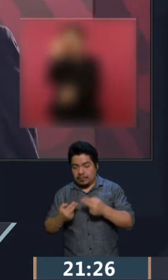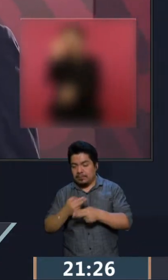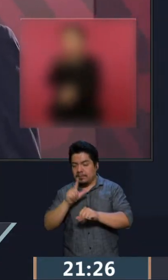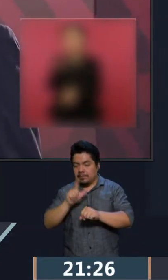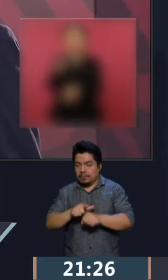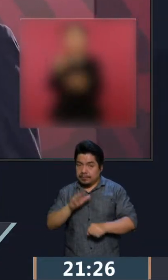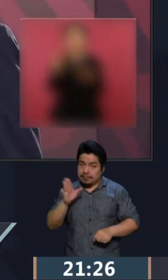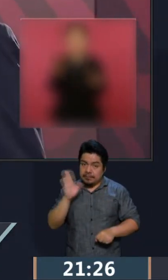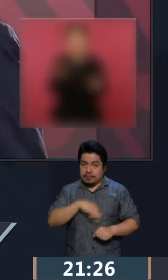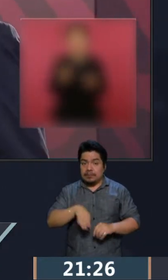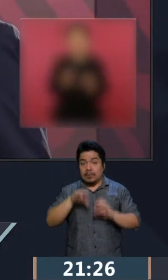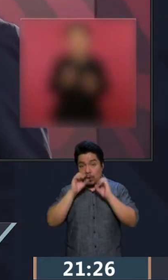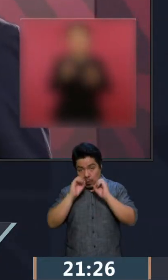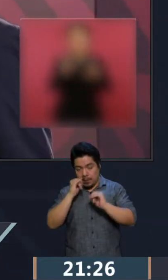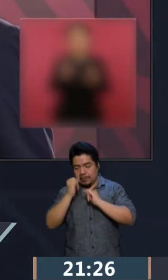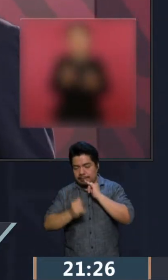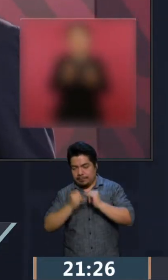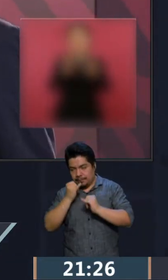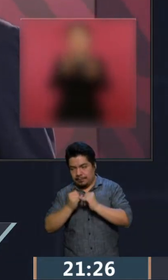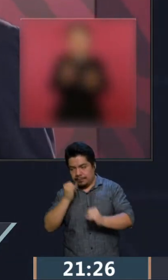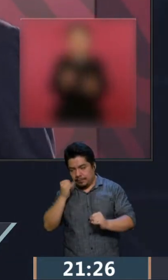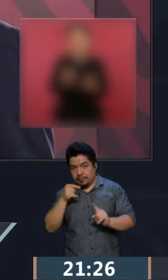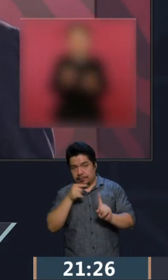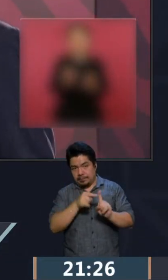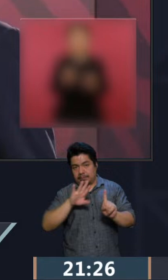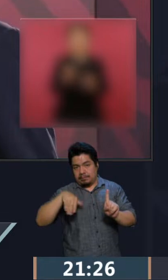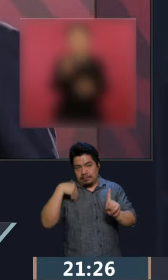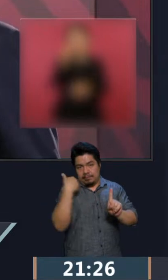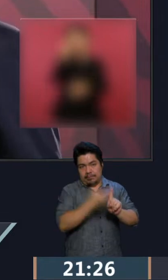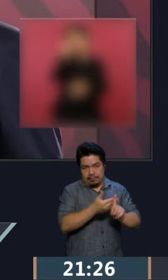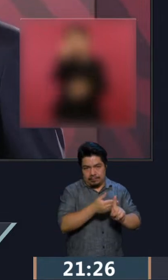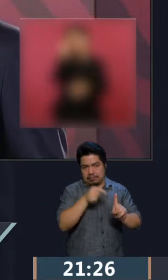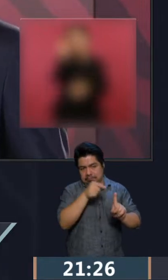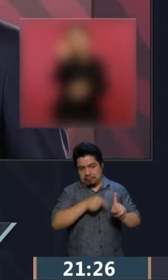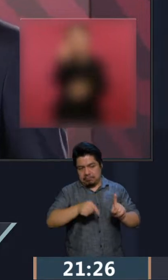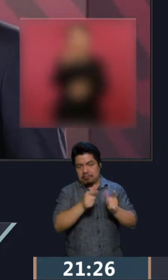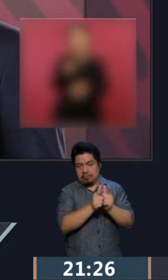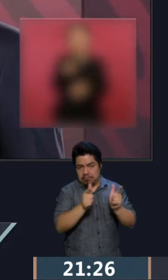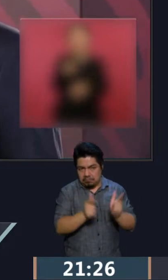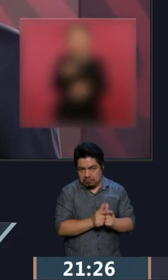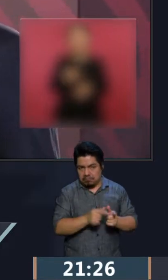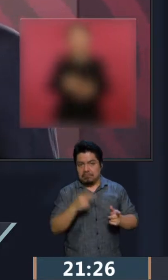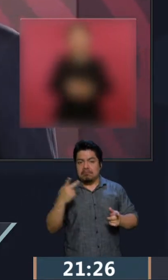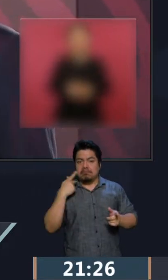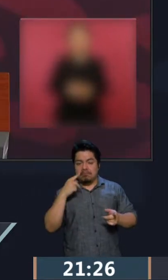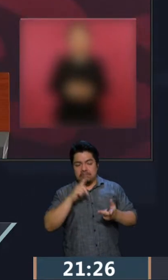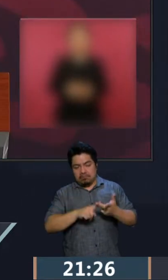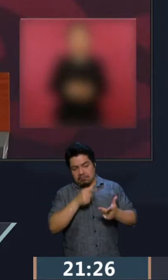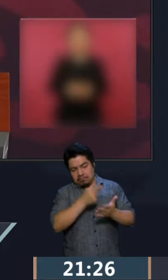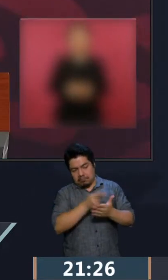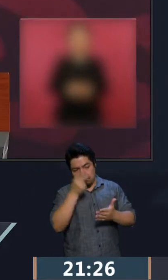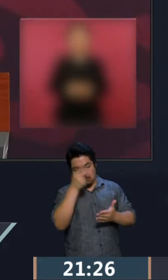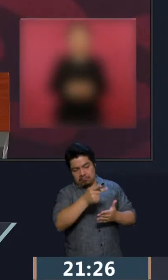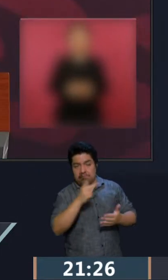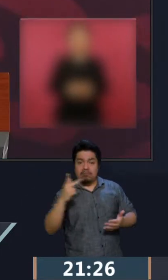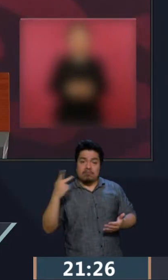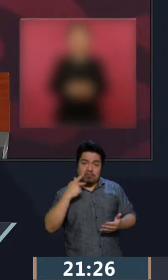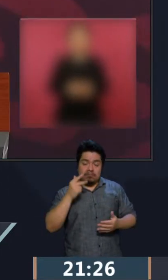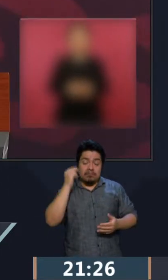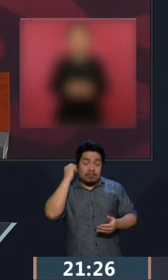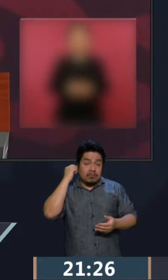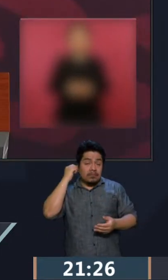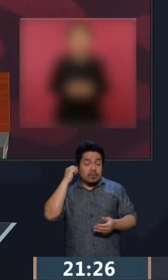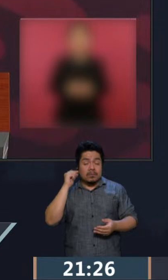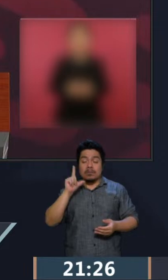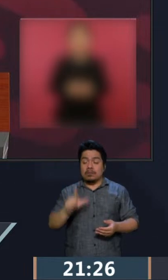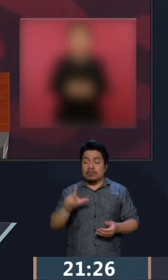nacionales o internacionales contra un actor específico, contra un movimiento, contra una propuesta política. El lawfare lo